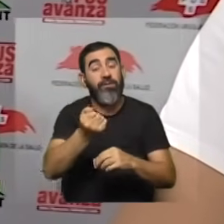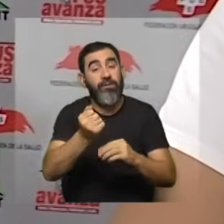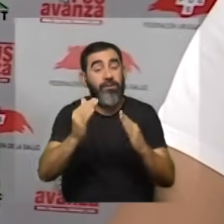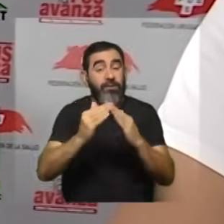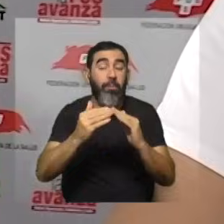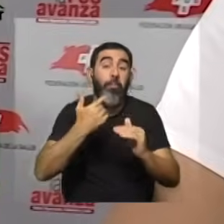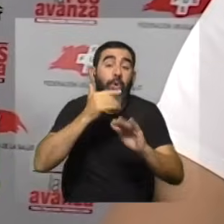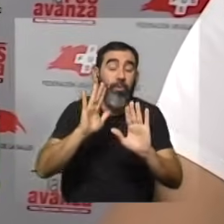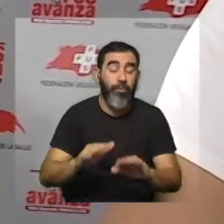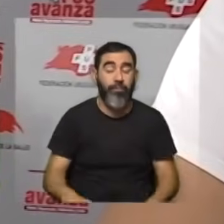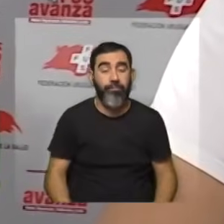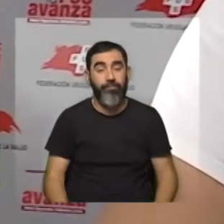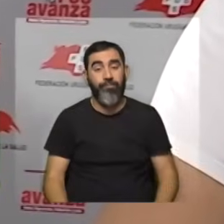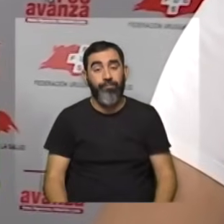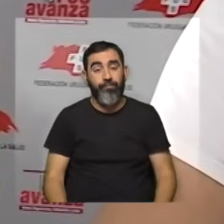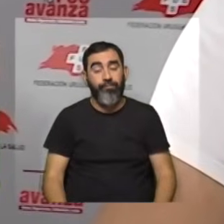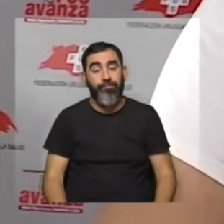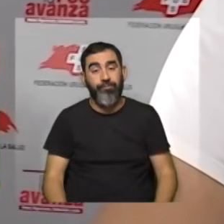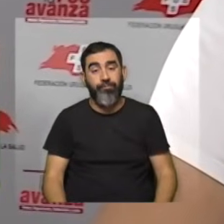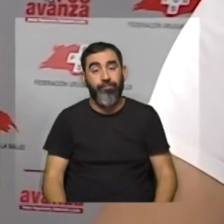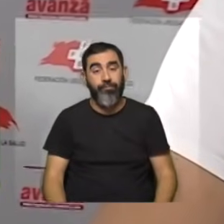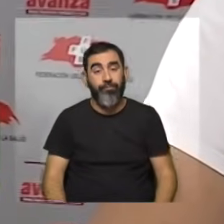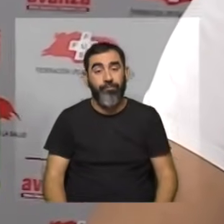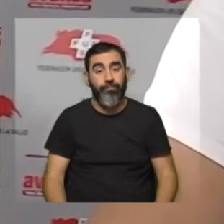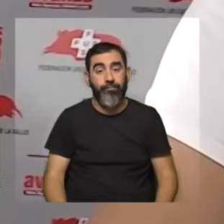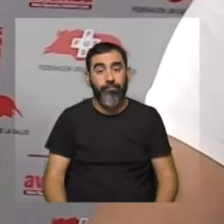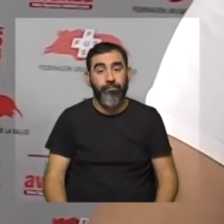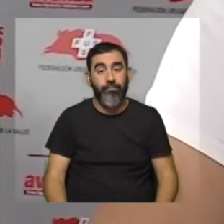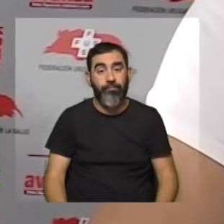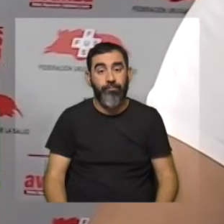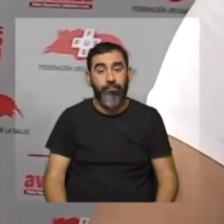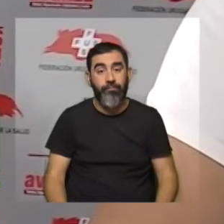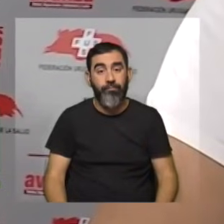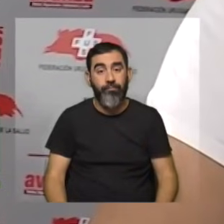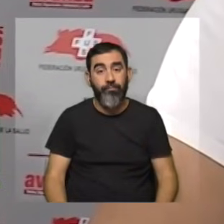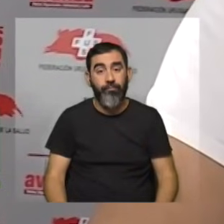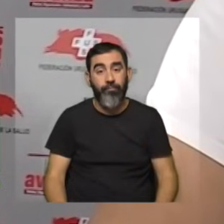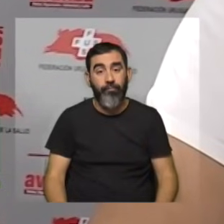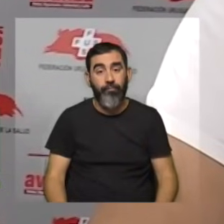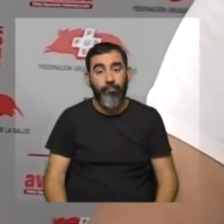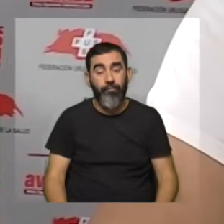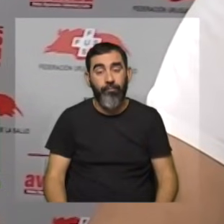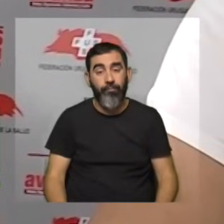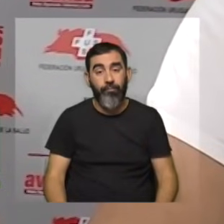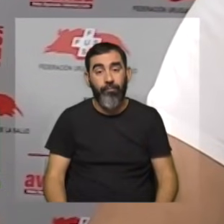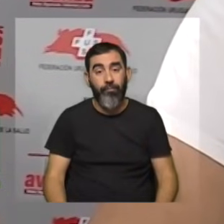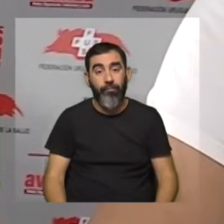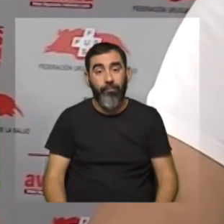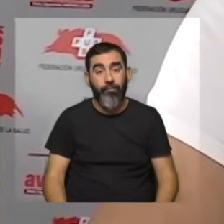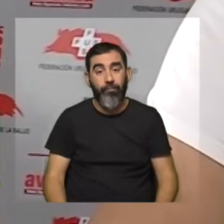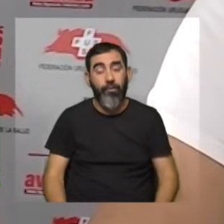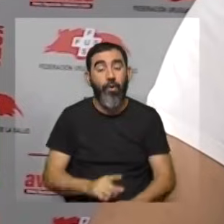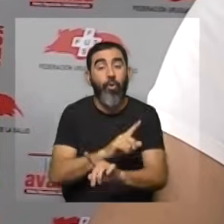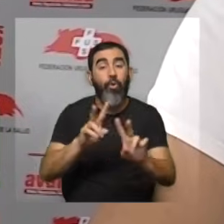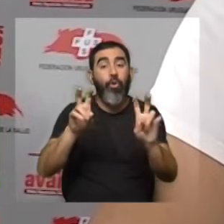a lo que ha transitado Casa de Galicia. Esta no es una